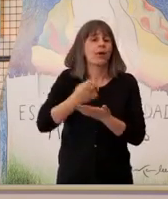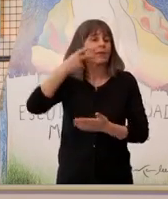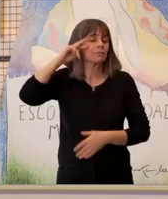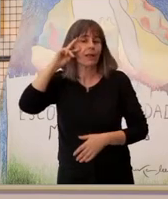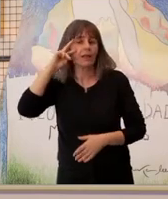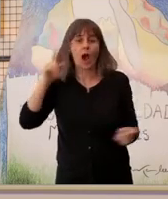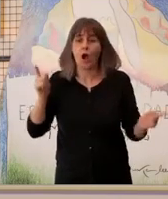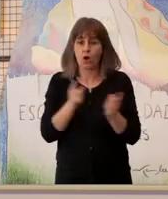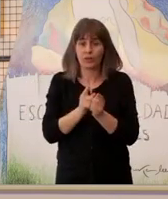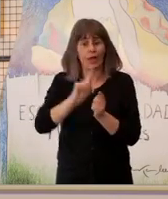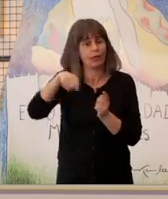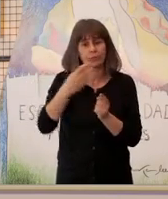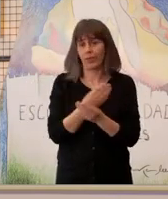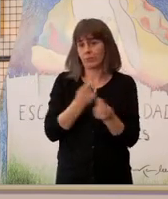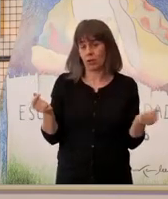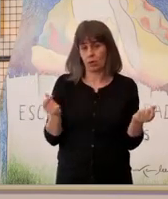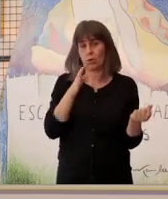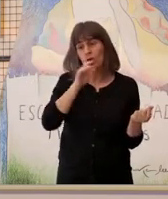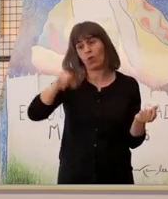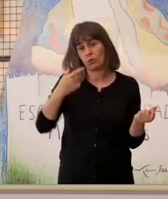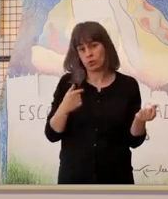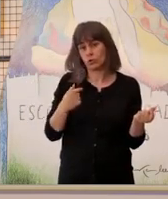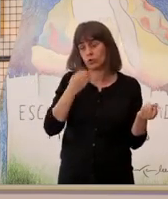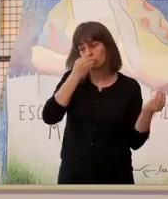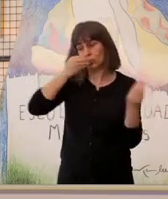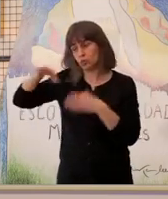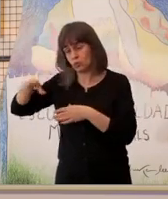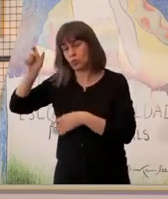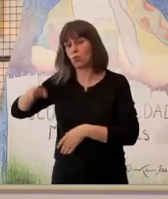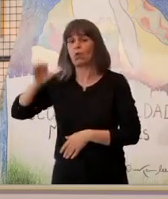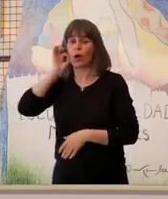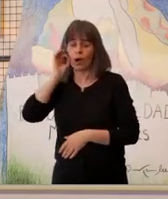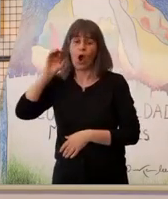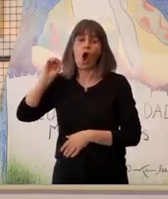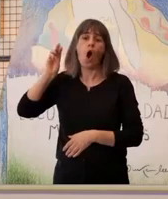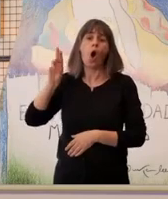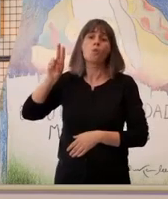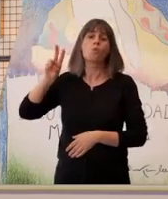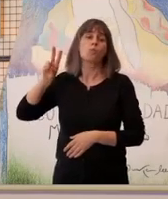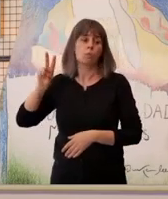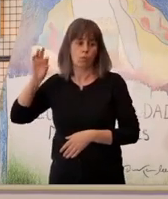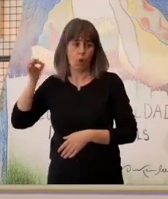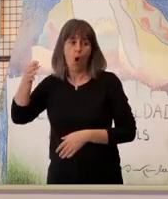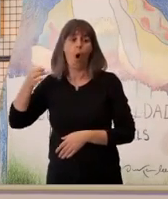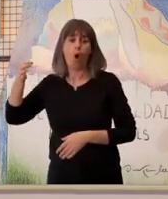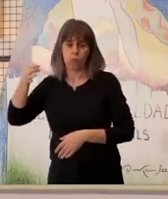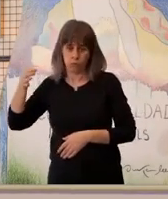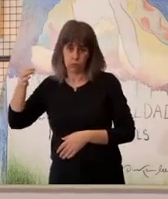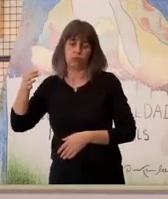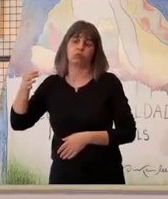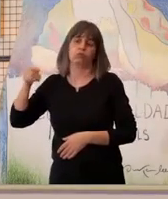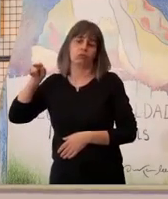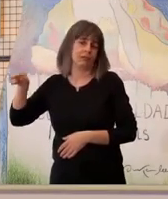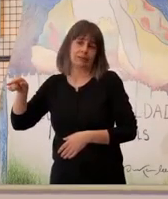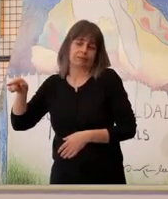pues después de mí vino una señora del opus o el instituto de las mujeres bueno de la mujer en aquel momento y por lo tanto evidentemente